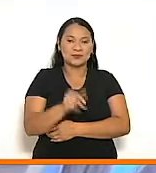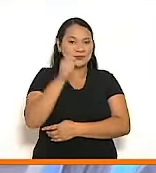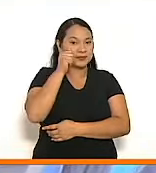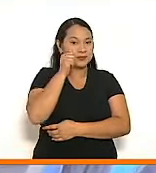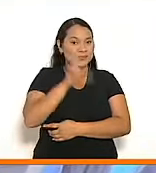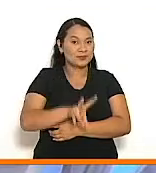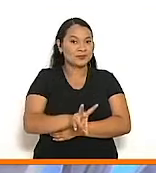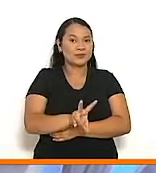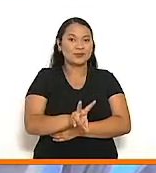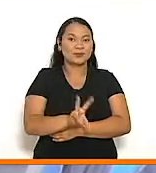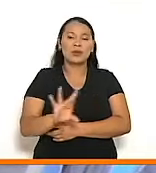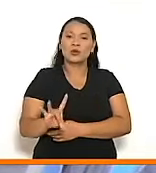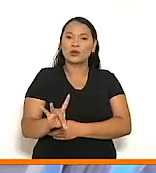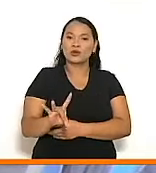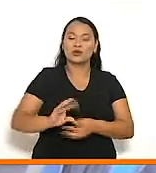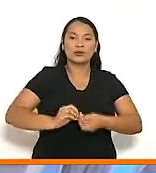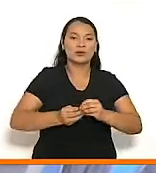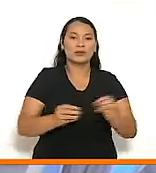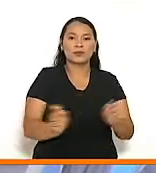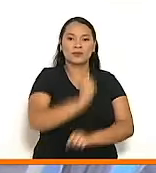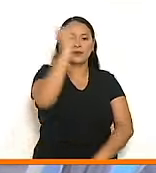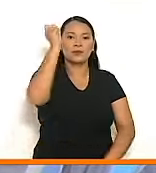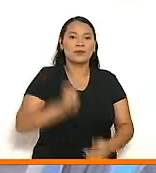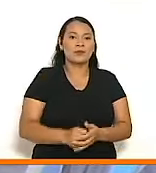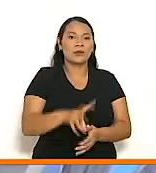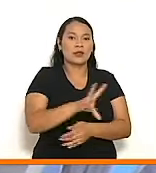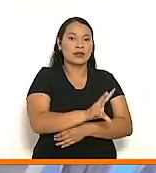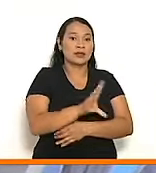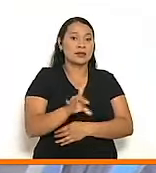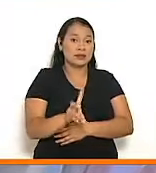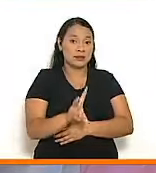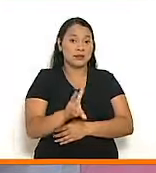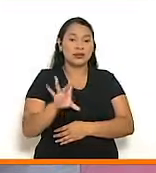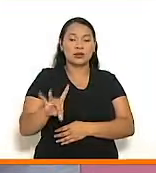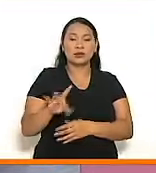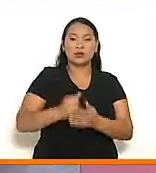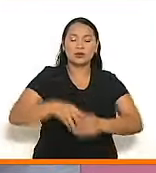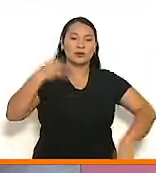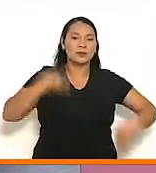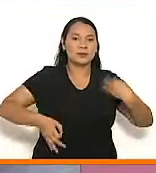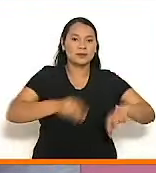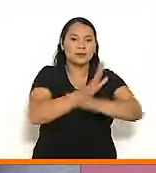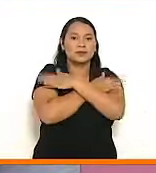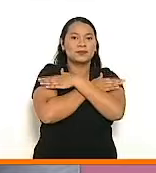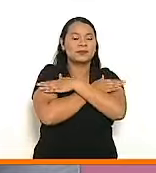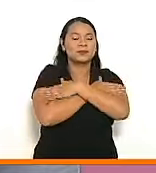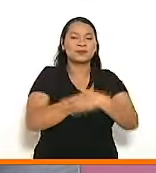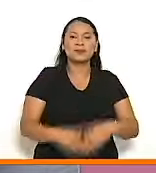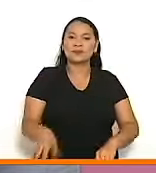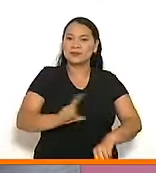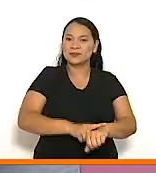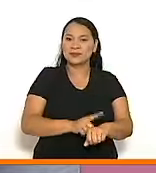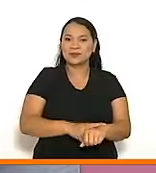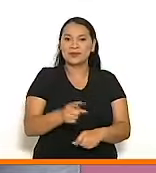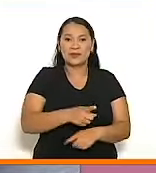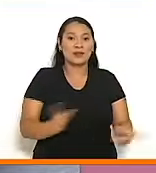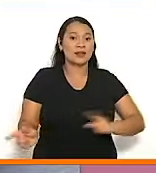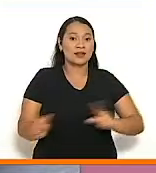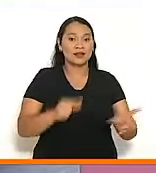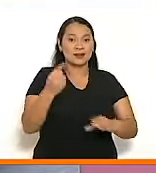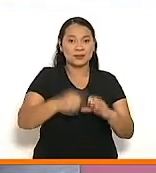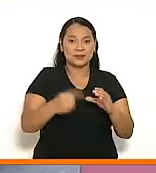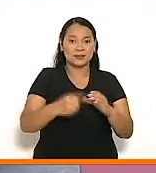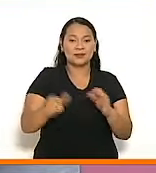atentos. 8, número ganador 778. Felicidades. Llegó el momento de tener tu catrachada en mano